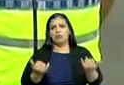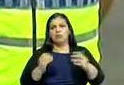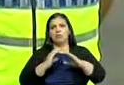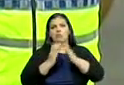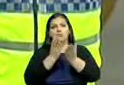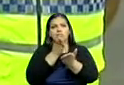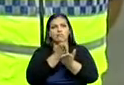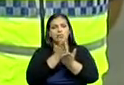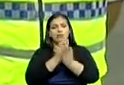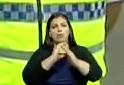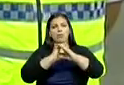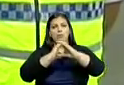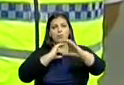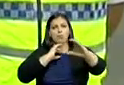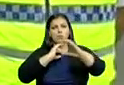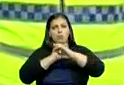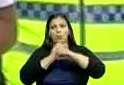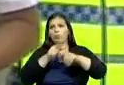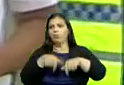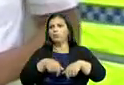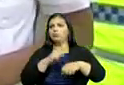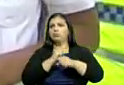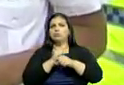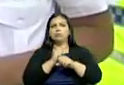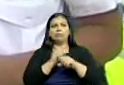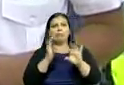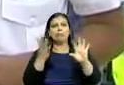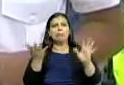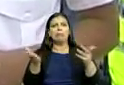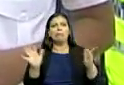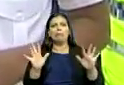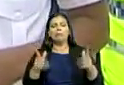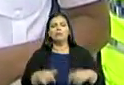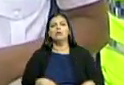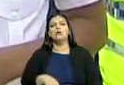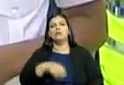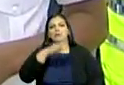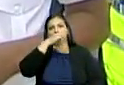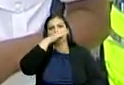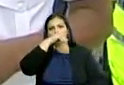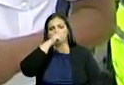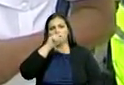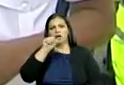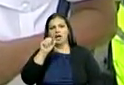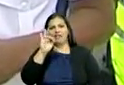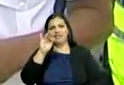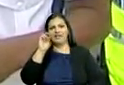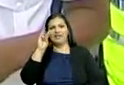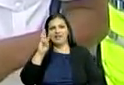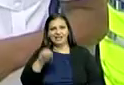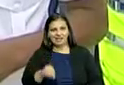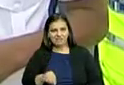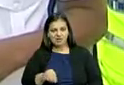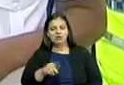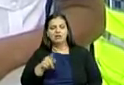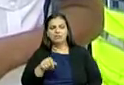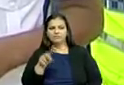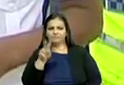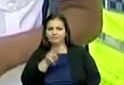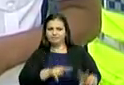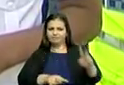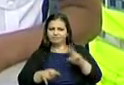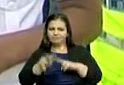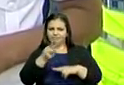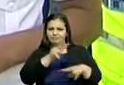atm la que tiene que tomar acción caso en cuanto a tránsito se refiere nos recuerden que falta ocurriendo los conductores y transeúntes que